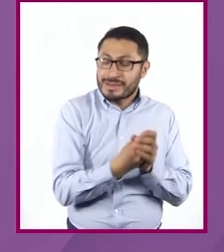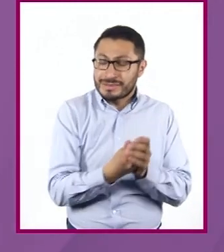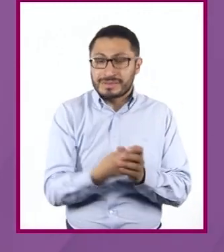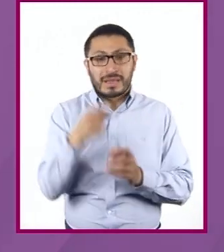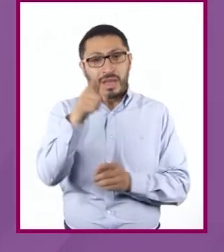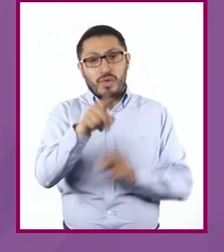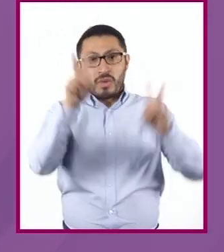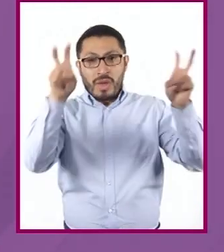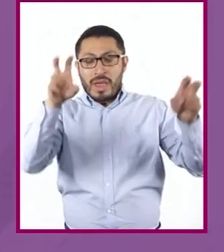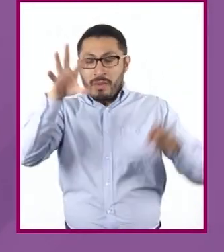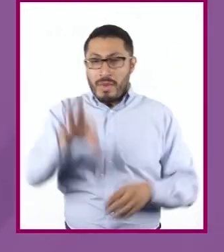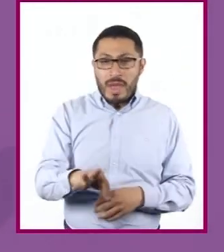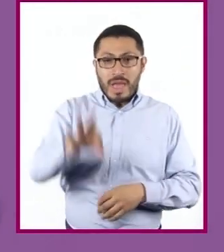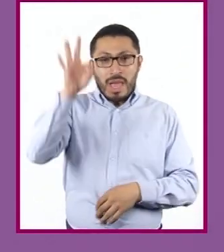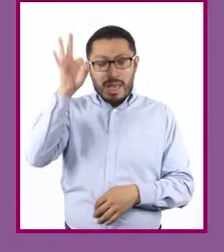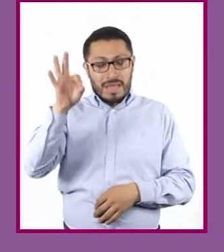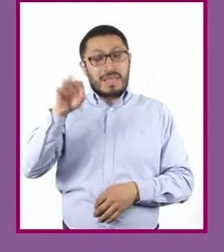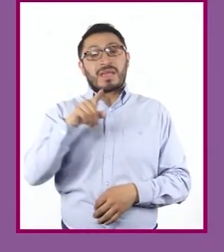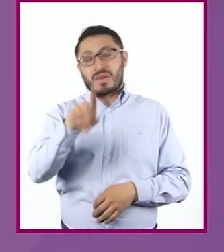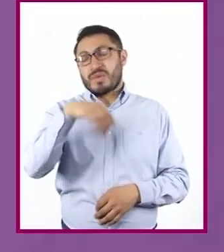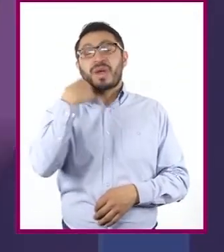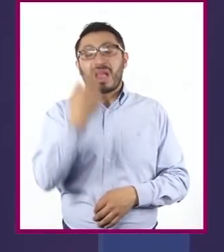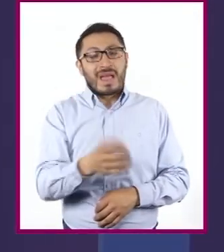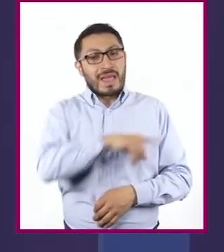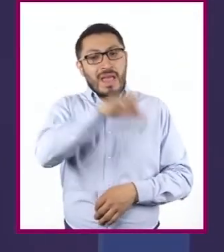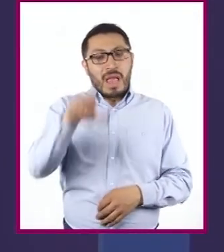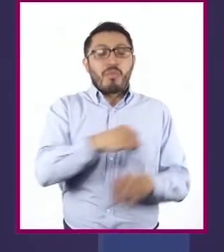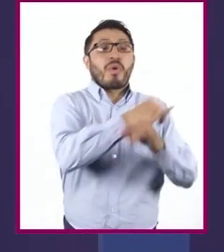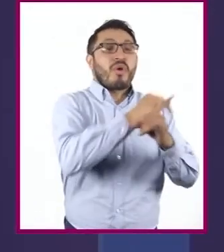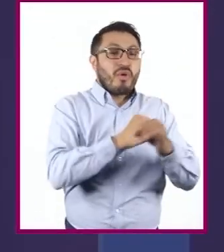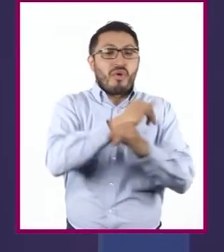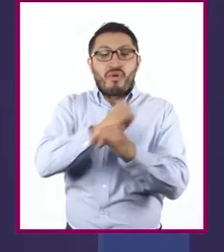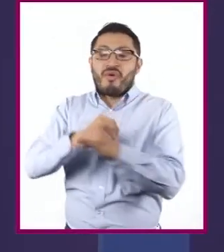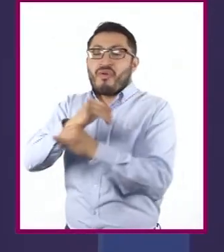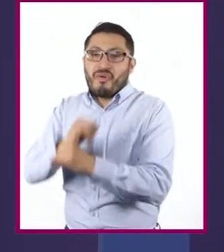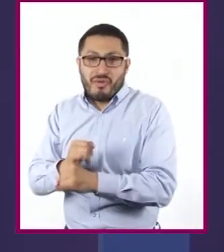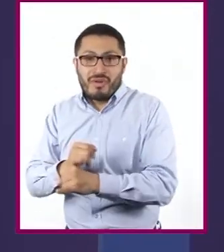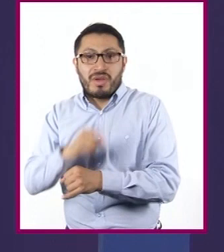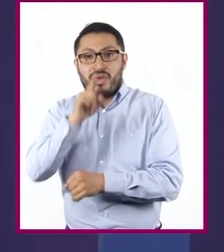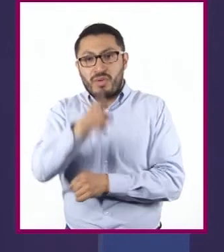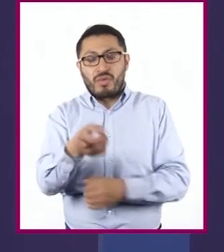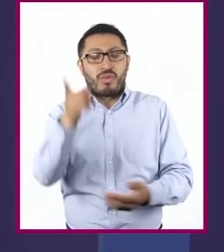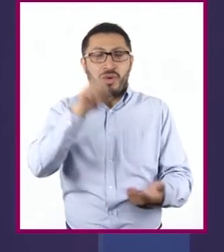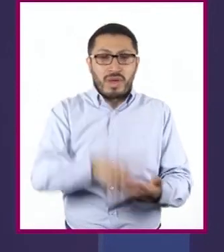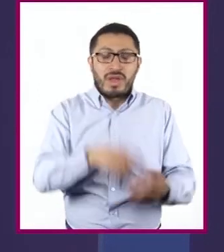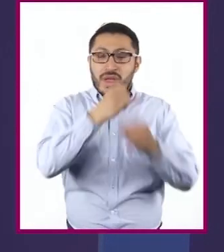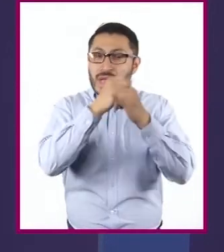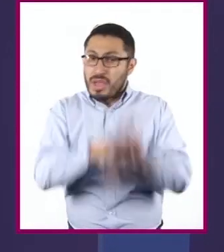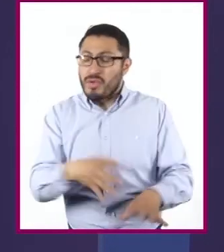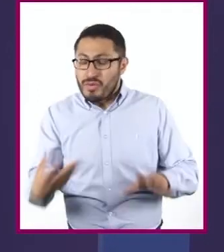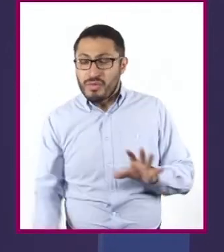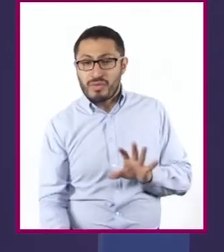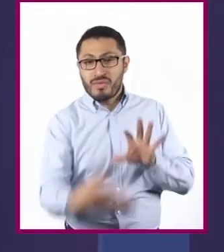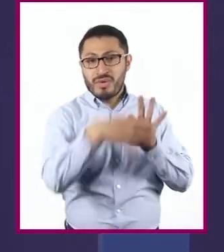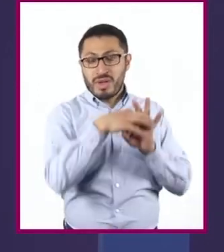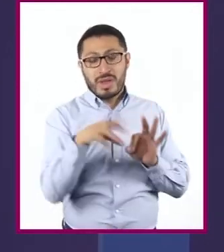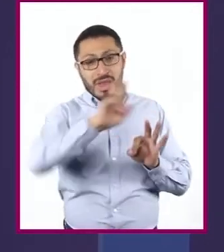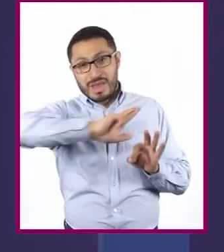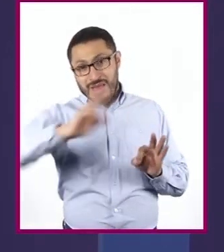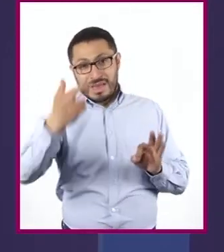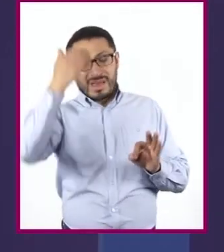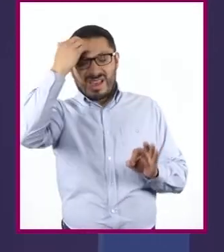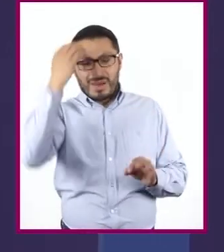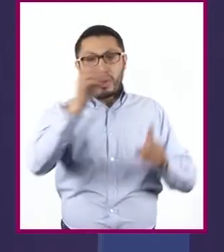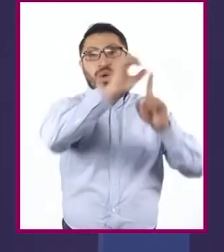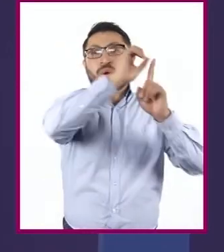Elige un tema y hace una pequeña investigación. Ubiquen la información relacionada con reconocer enunciados